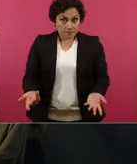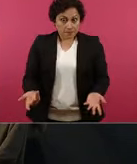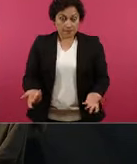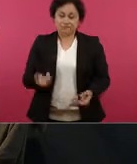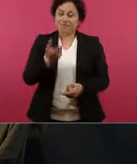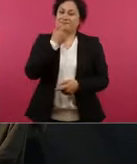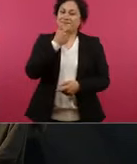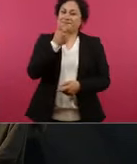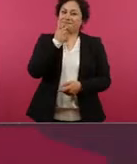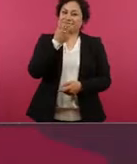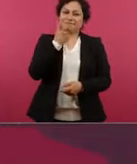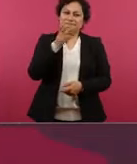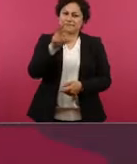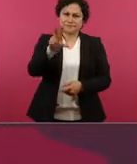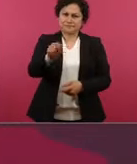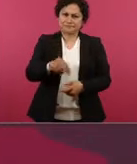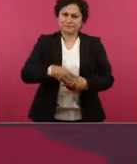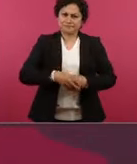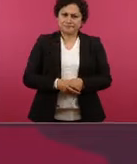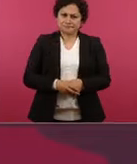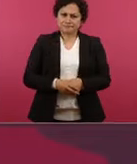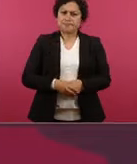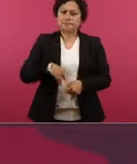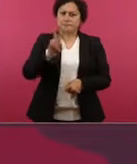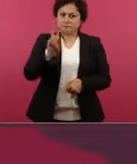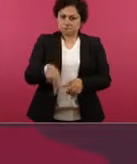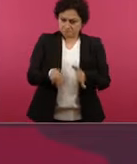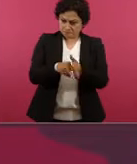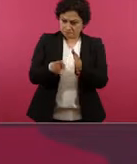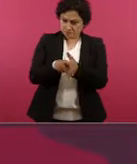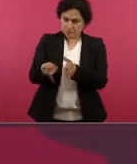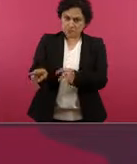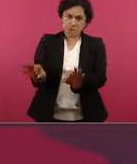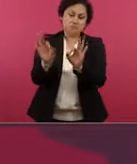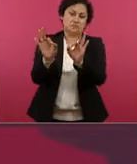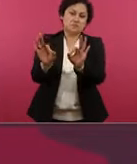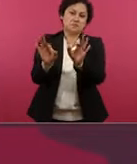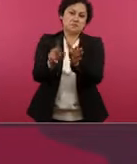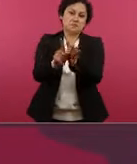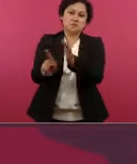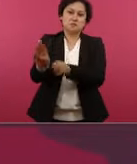no, y es muy buen periódico, muy buen periódico. Basta.